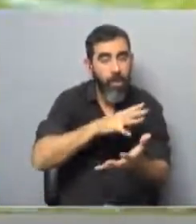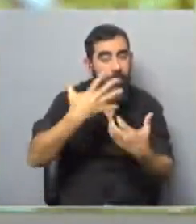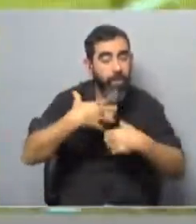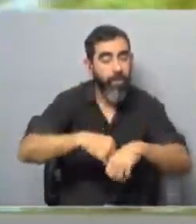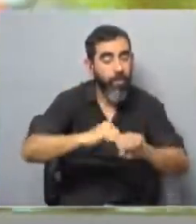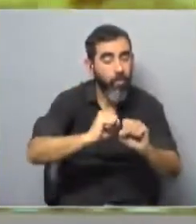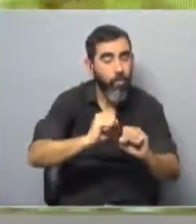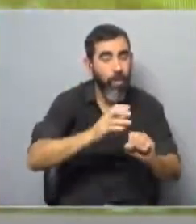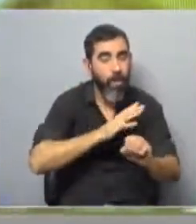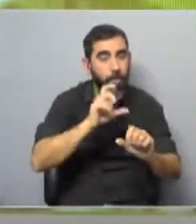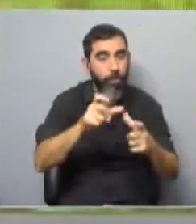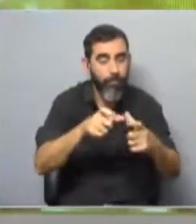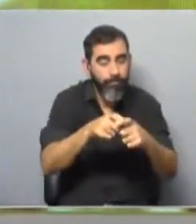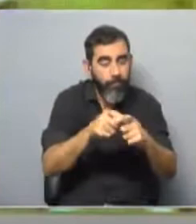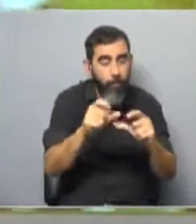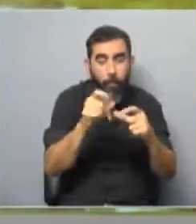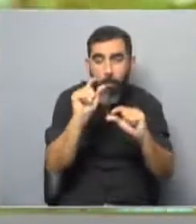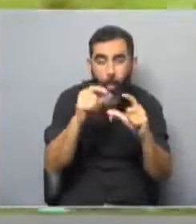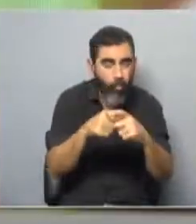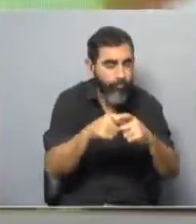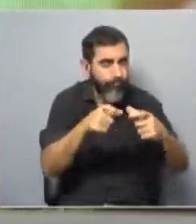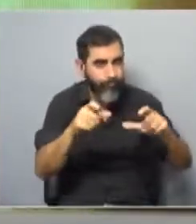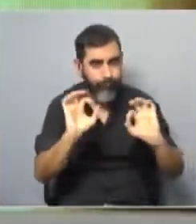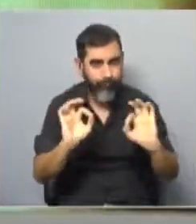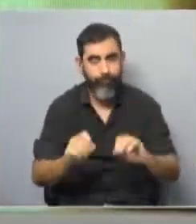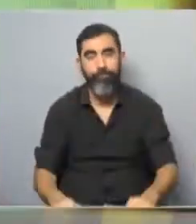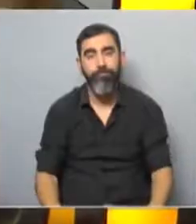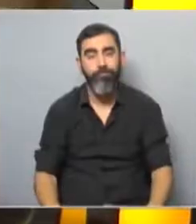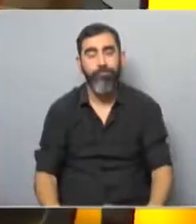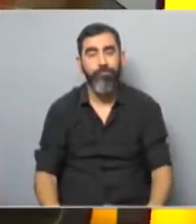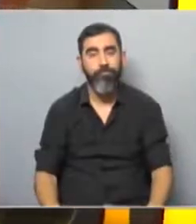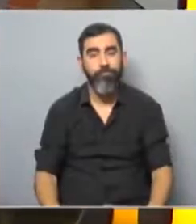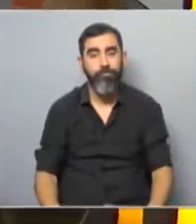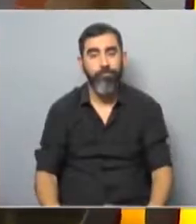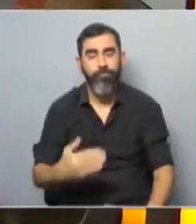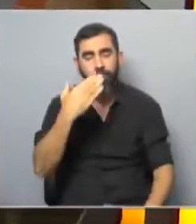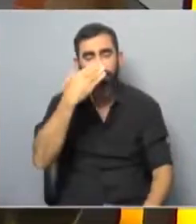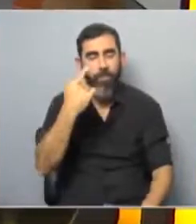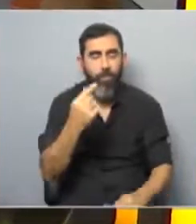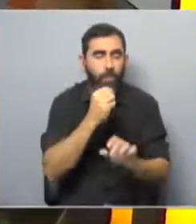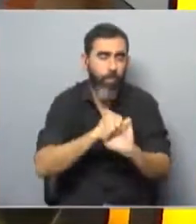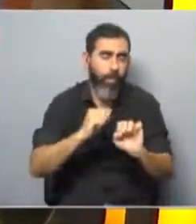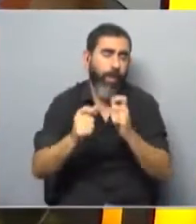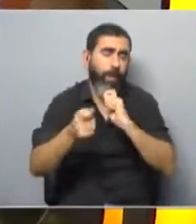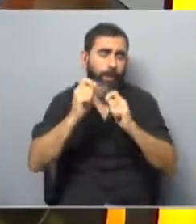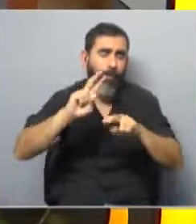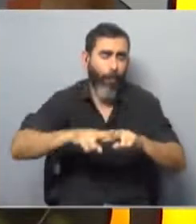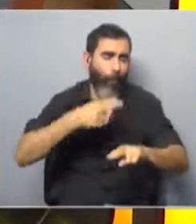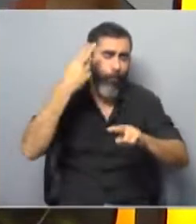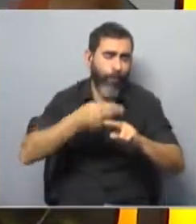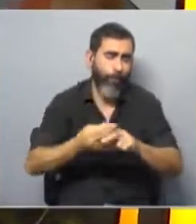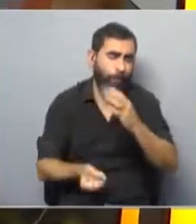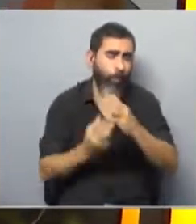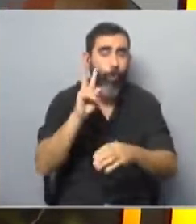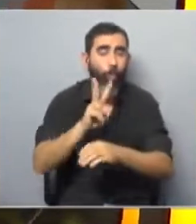identificadas y tengan una distribución bastante localizada. En el último minuto, y sé que podríamos empezar una entrevista nueva hablando del